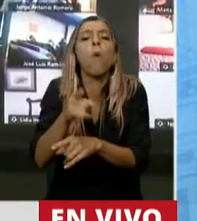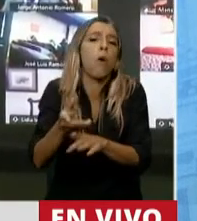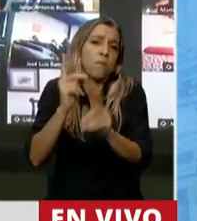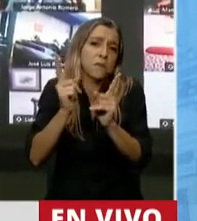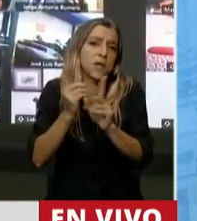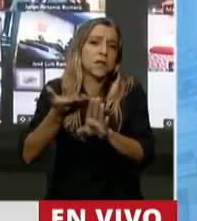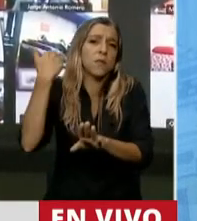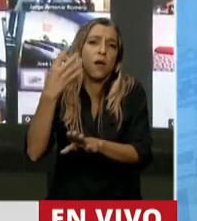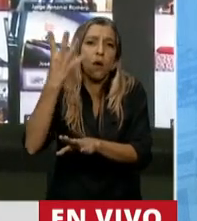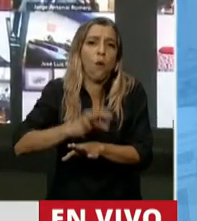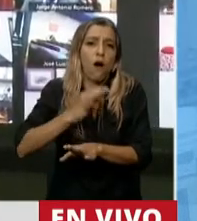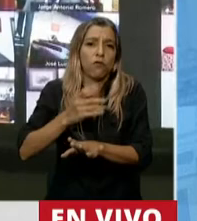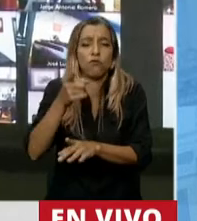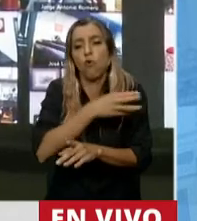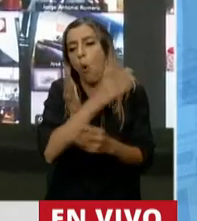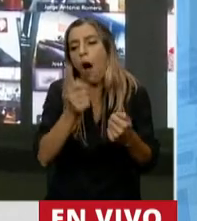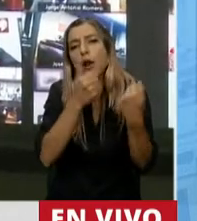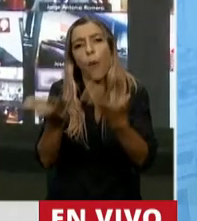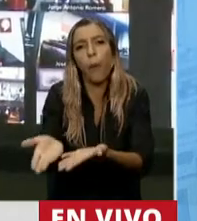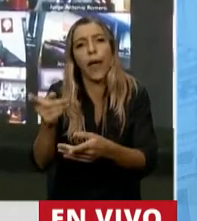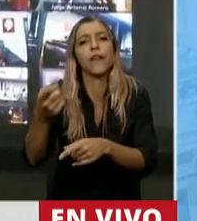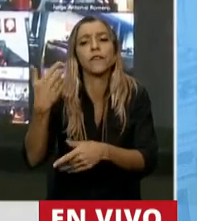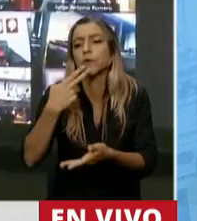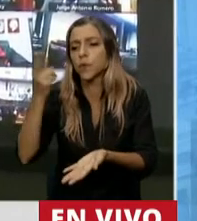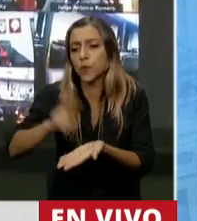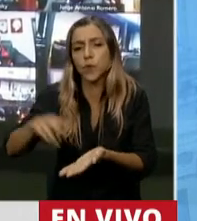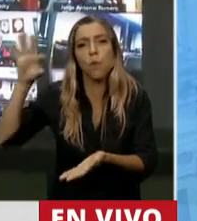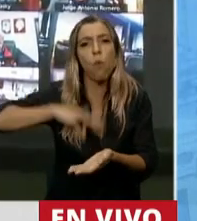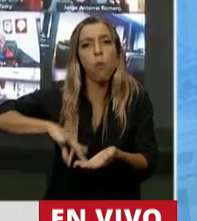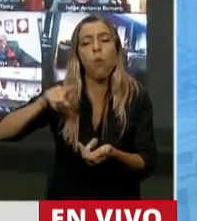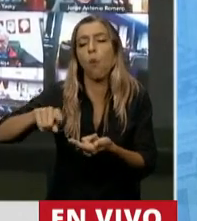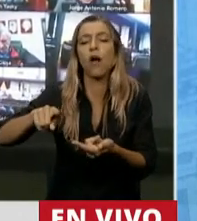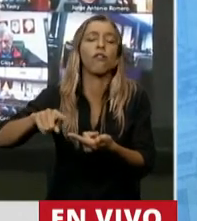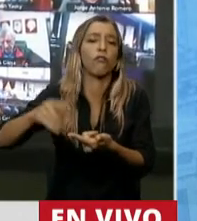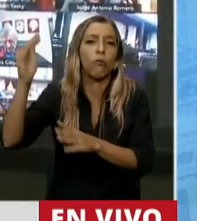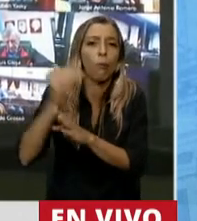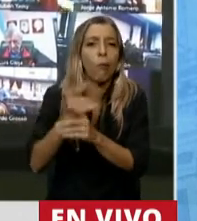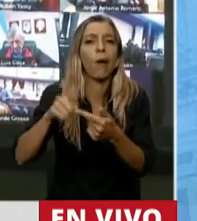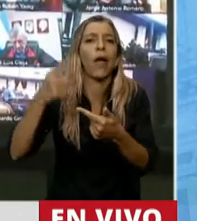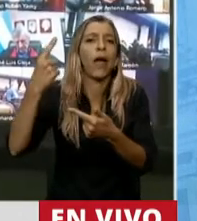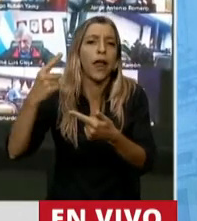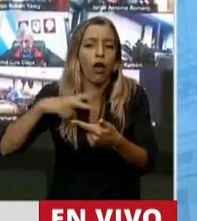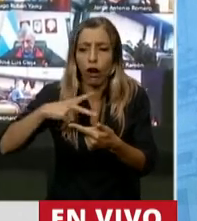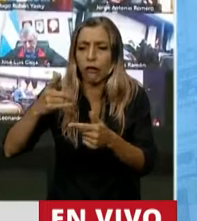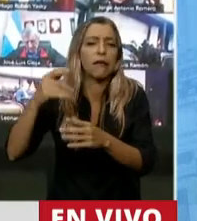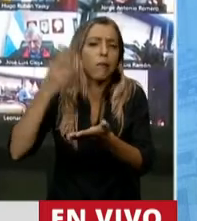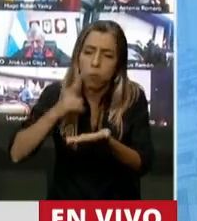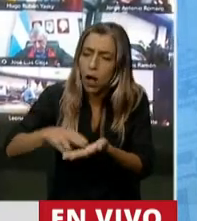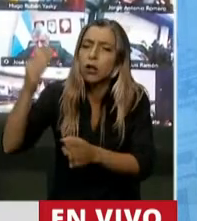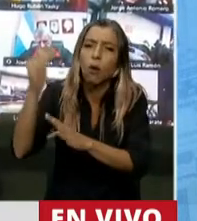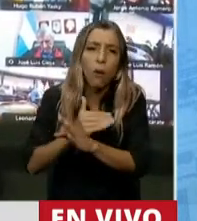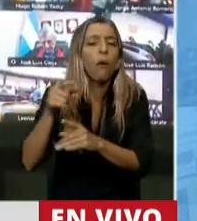beneficiaron bajándole los impuestos personales, los impuestos a la riqueza. Y nosotros hoy como ayer vamos a